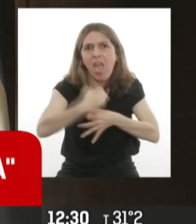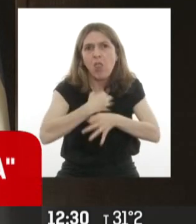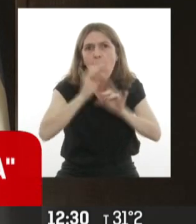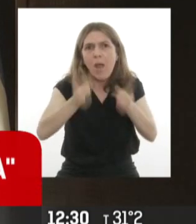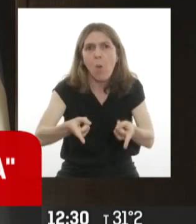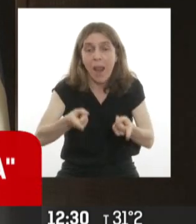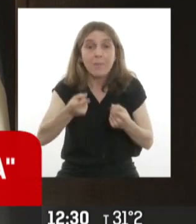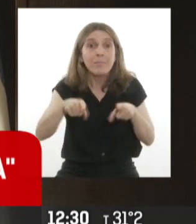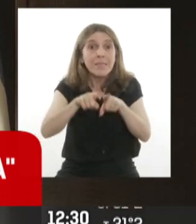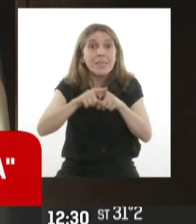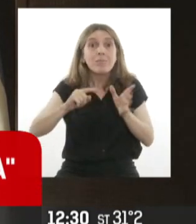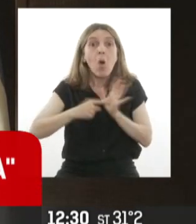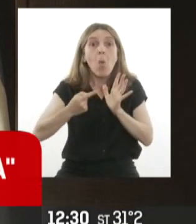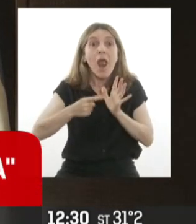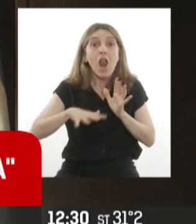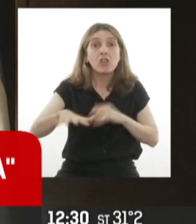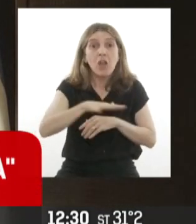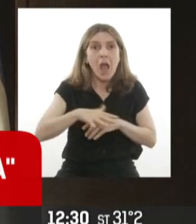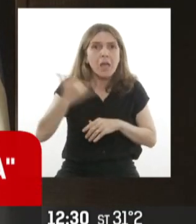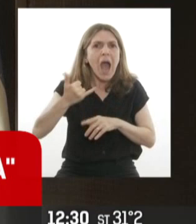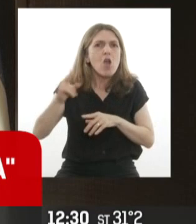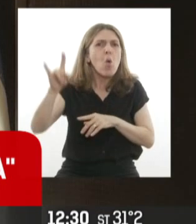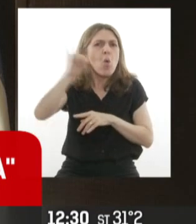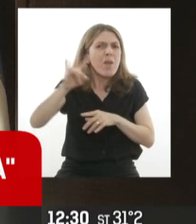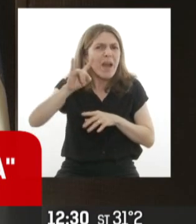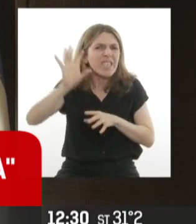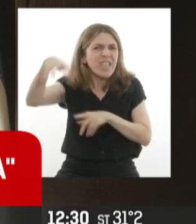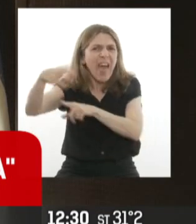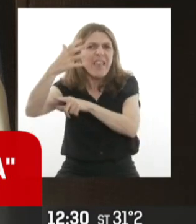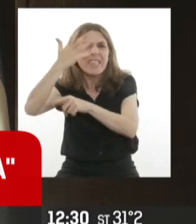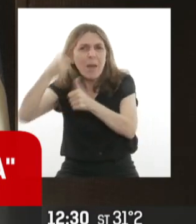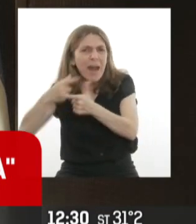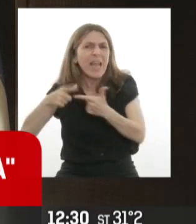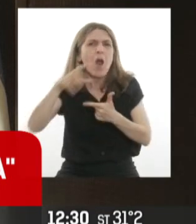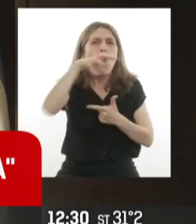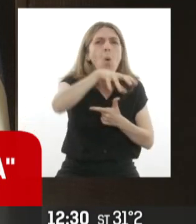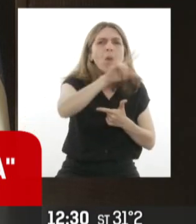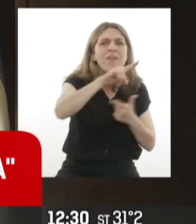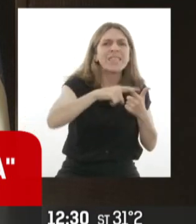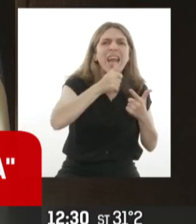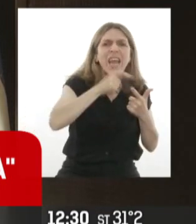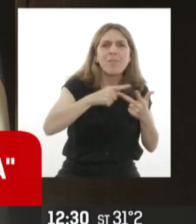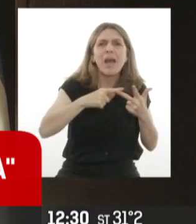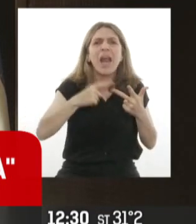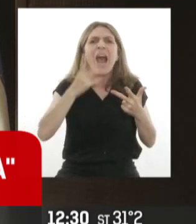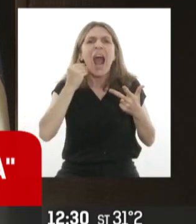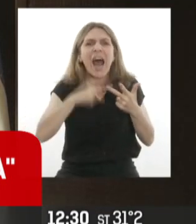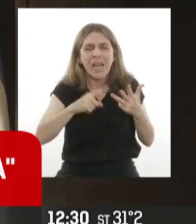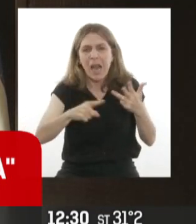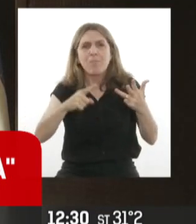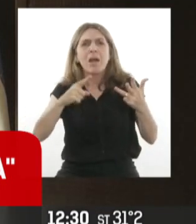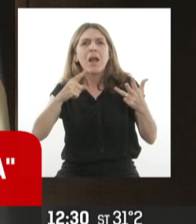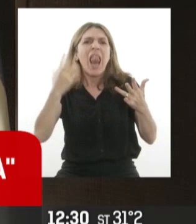lejos, han proliferado universidades muy importantes, la de San Martín, la de Quilmes, la de Harlingen, la de La